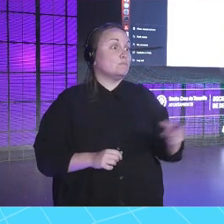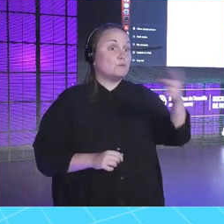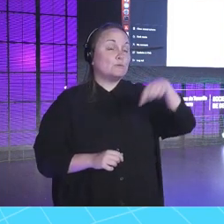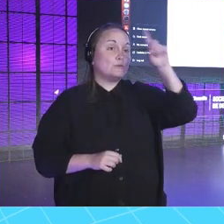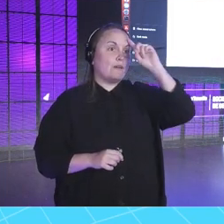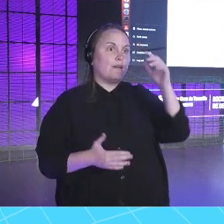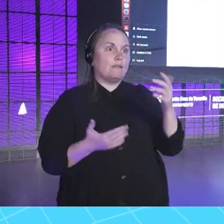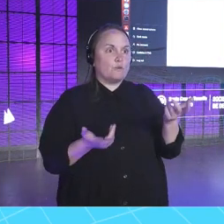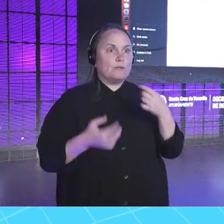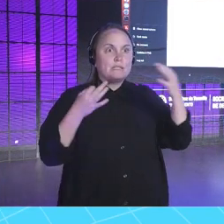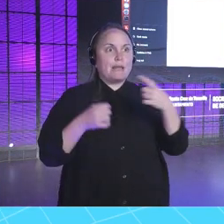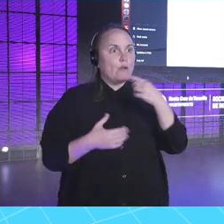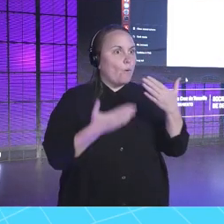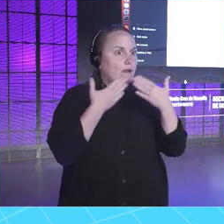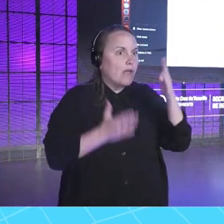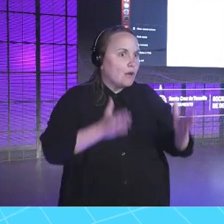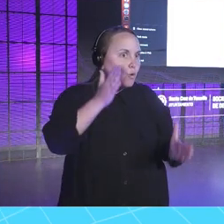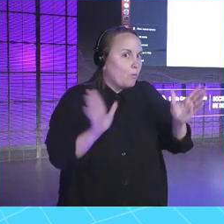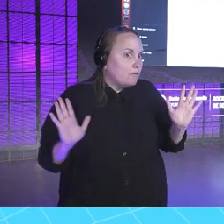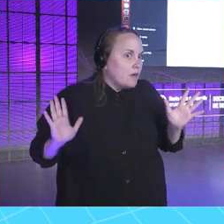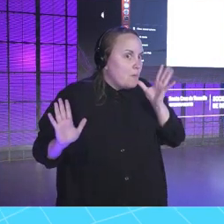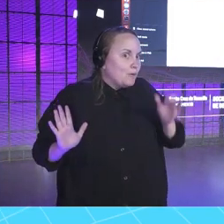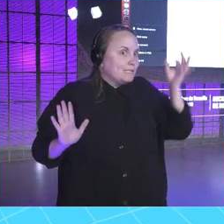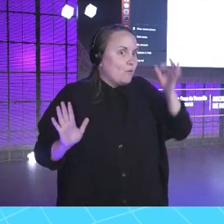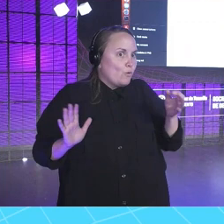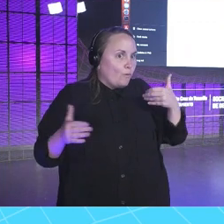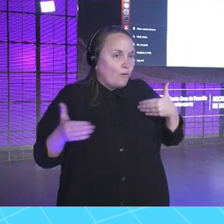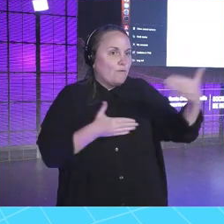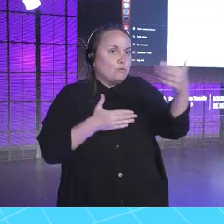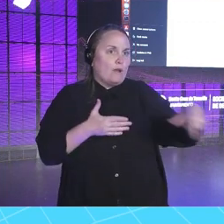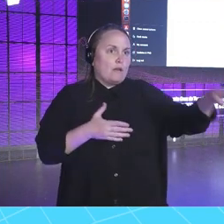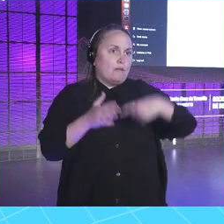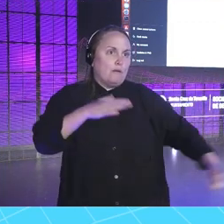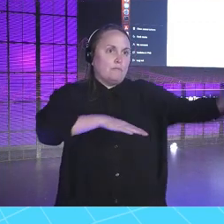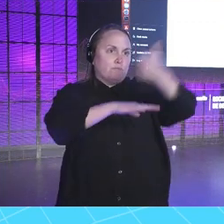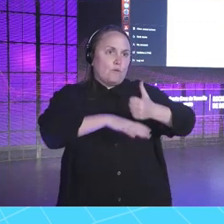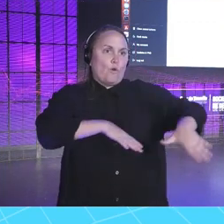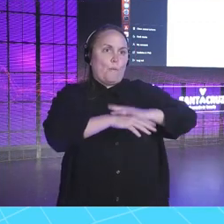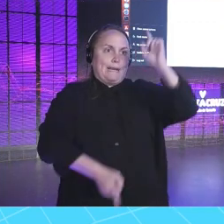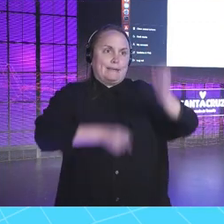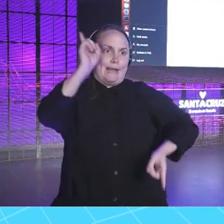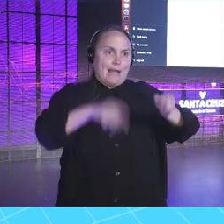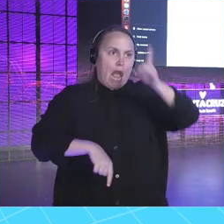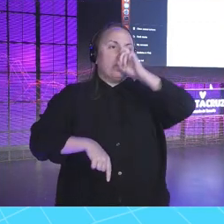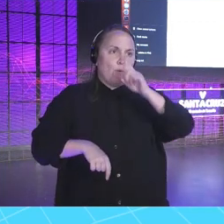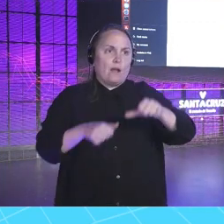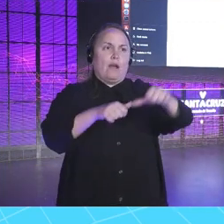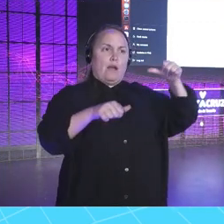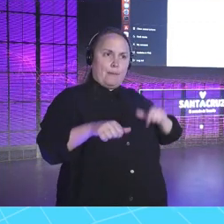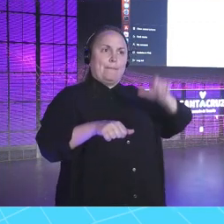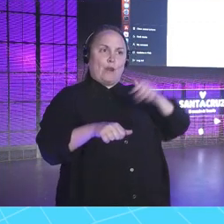lo de las gracias al robot porque algún día nos van a gobernar y van a tener memoria y van a recordar los que fuimos amables